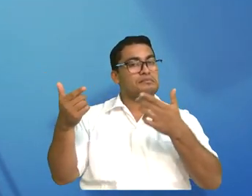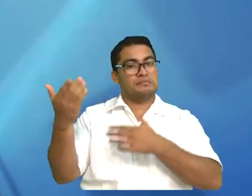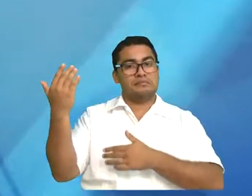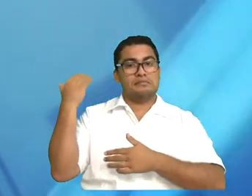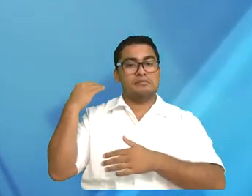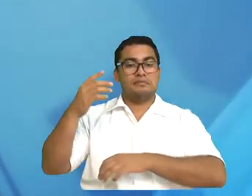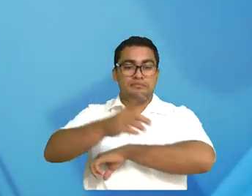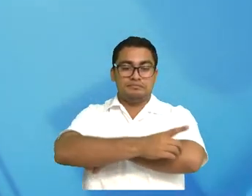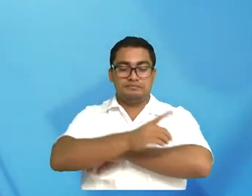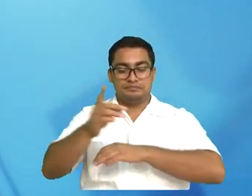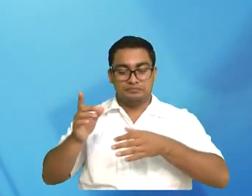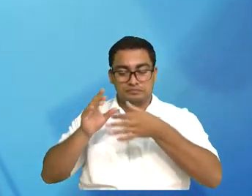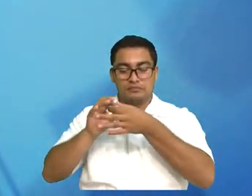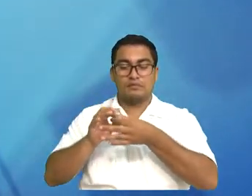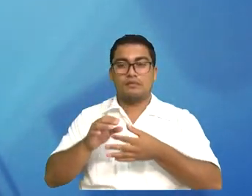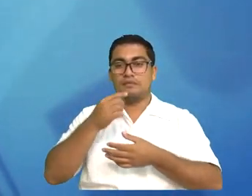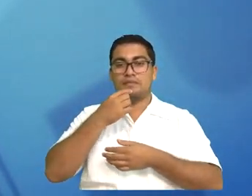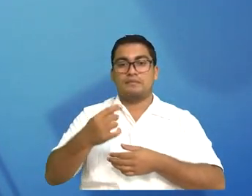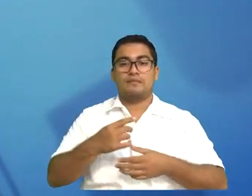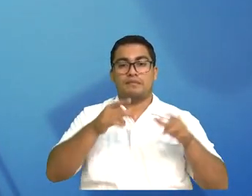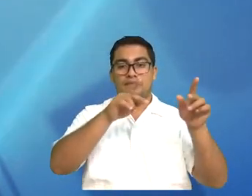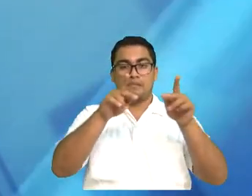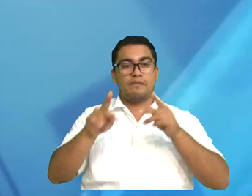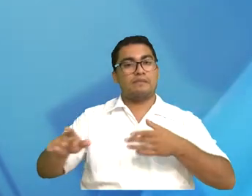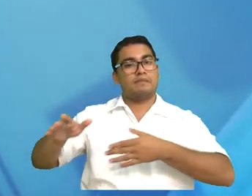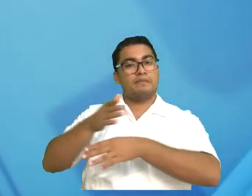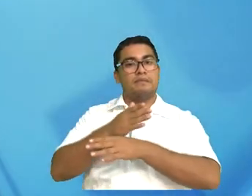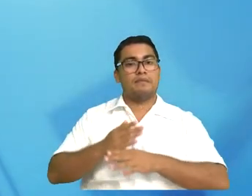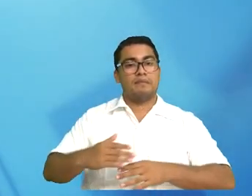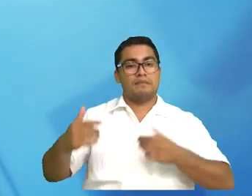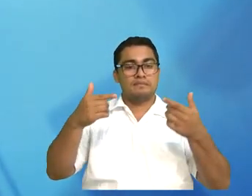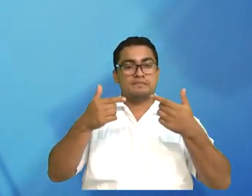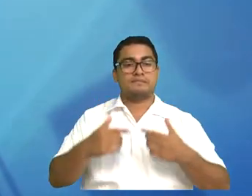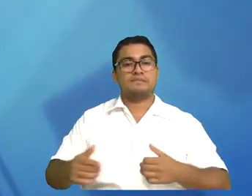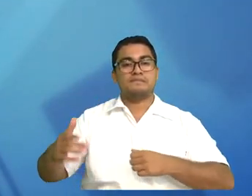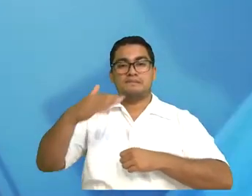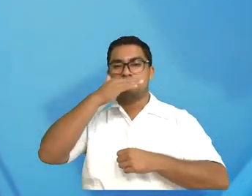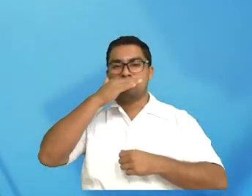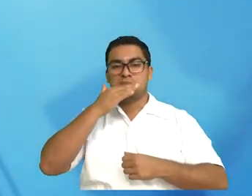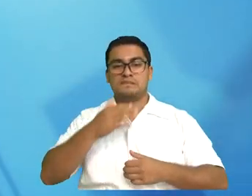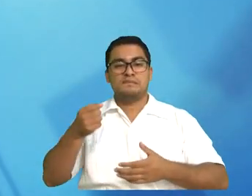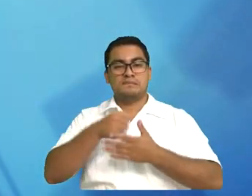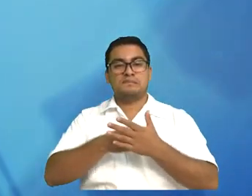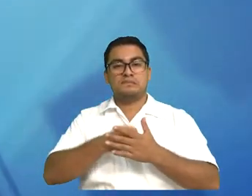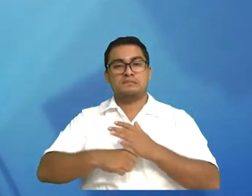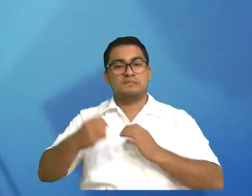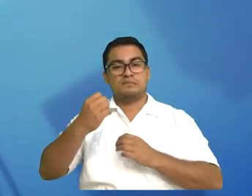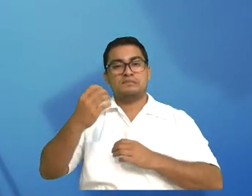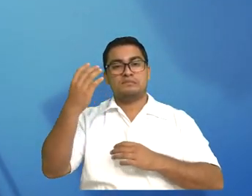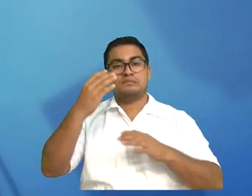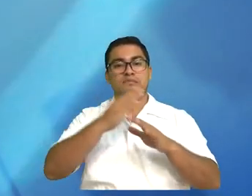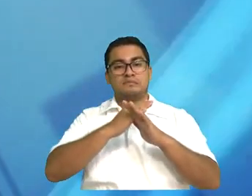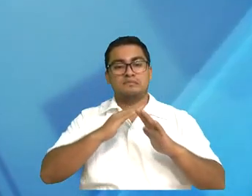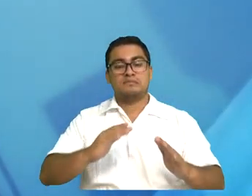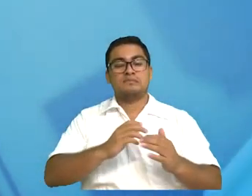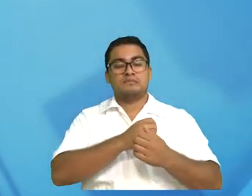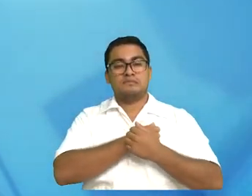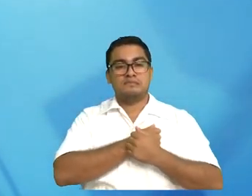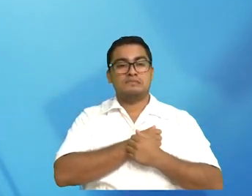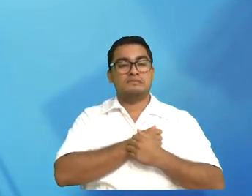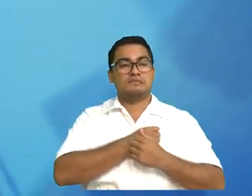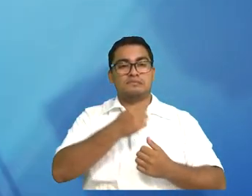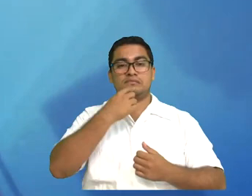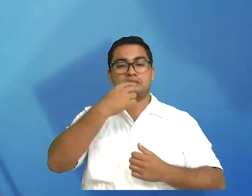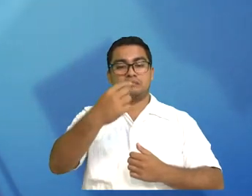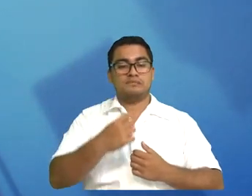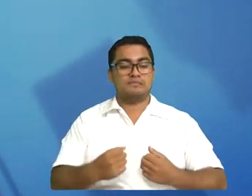todos nosotros, los guerrilleros sandinistas, luchadores de luz, paz y cariño, que somos